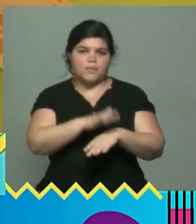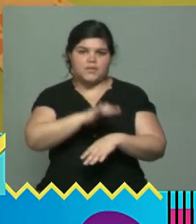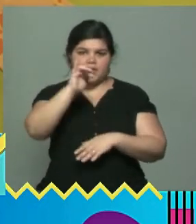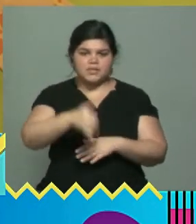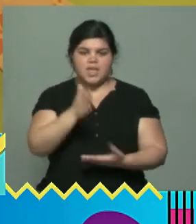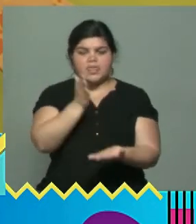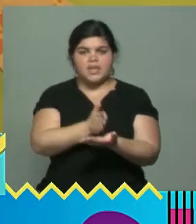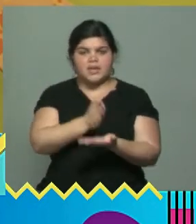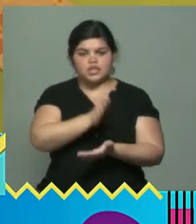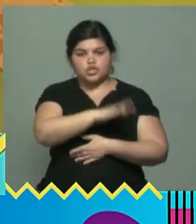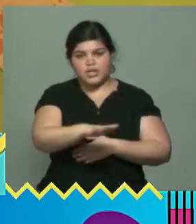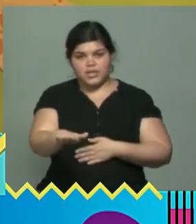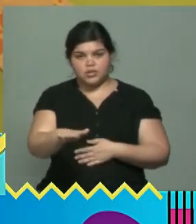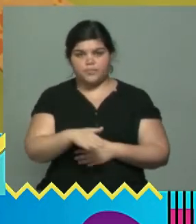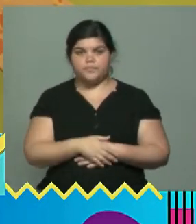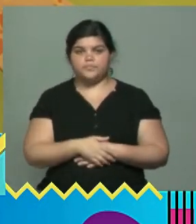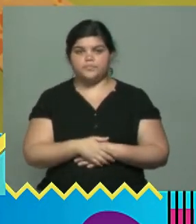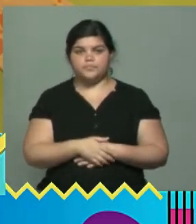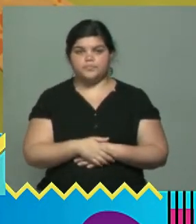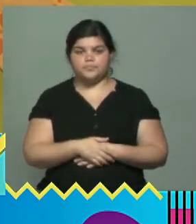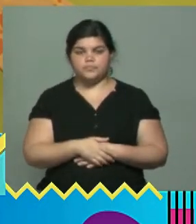de los chicos. Y es más, si nosotros